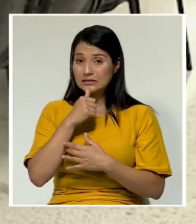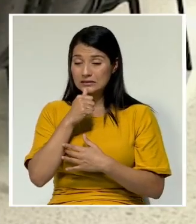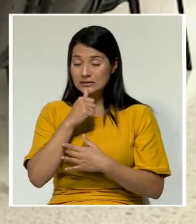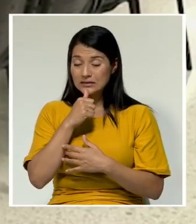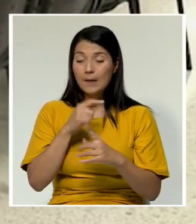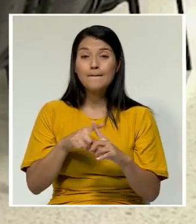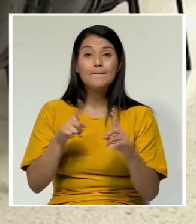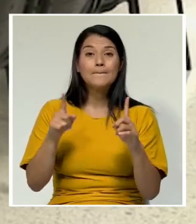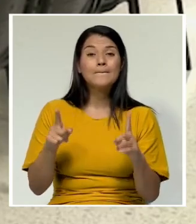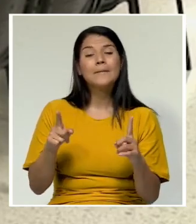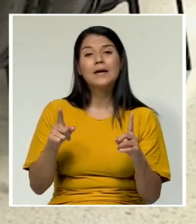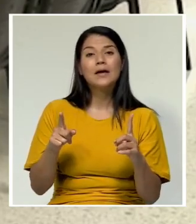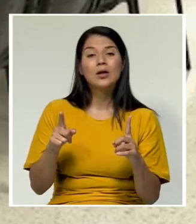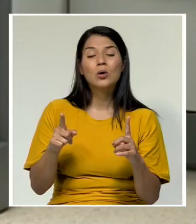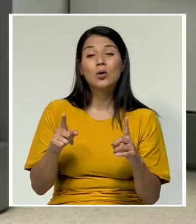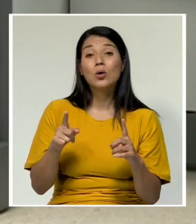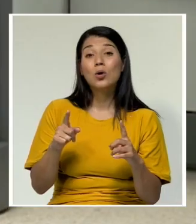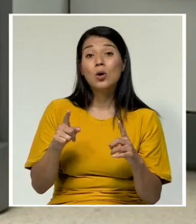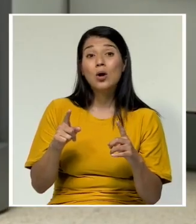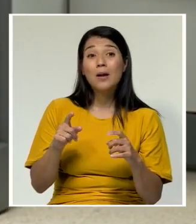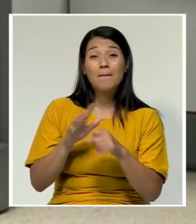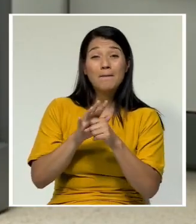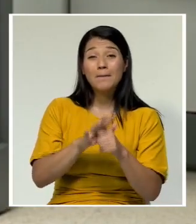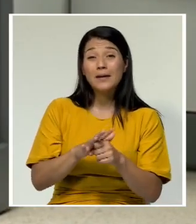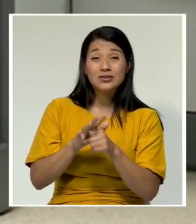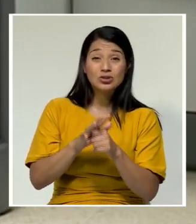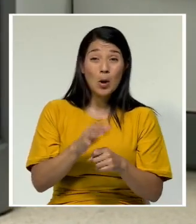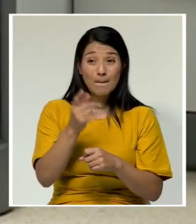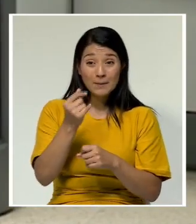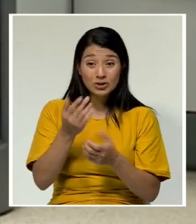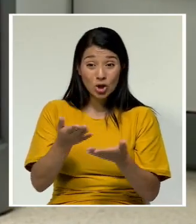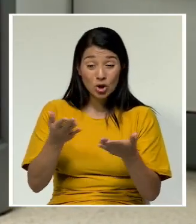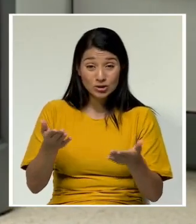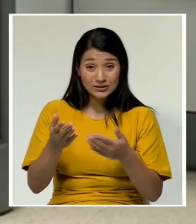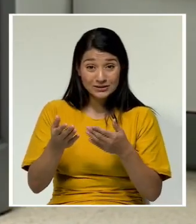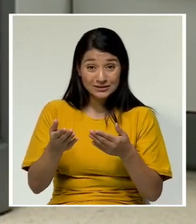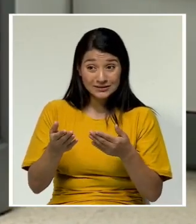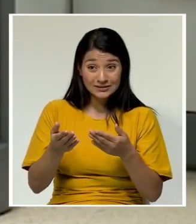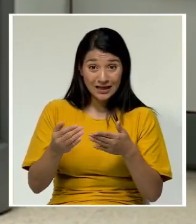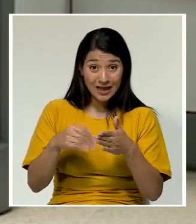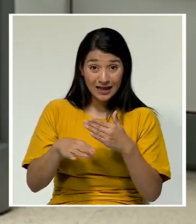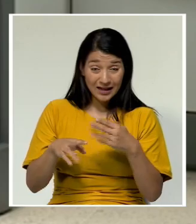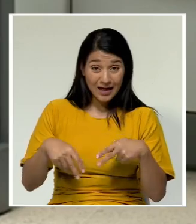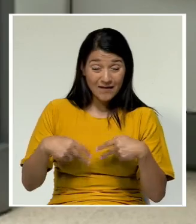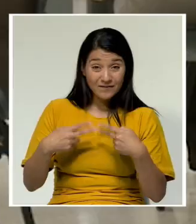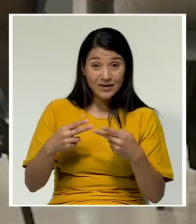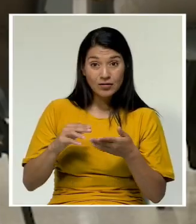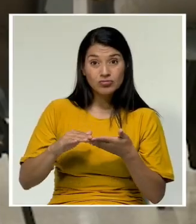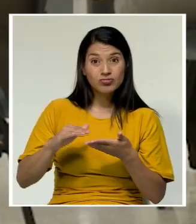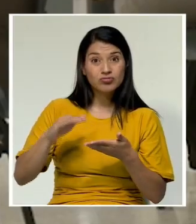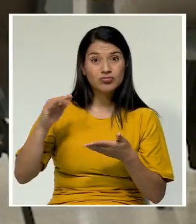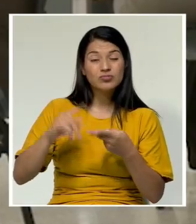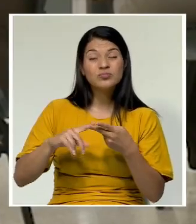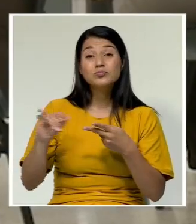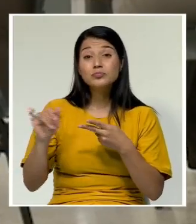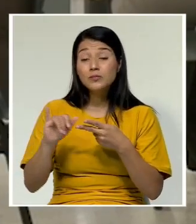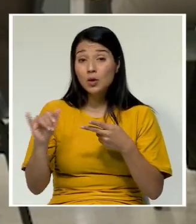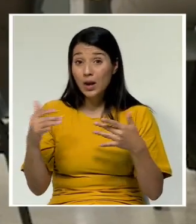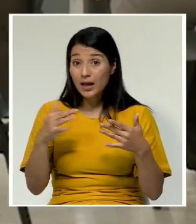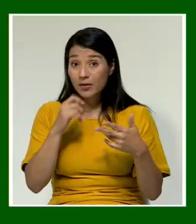Cubero manifestó que el sistema bancario en general mantiene una resistencia adecuada a choques adversos. Sin embargo, las crecientes